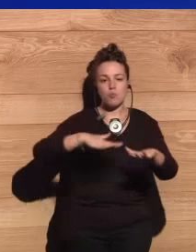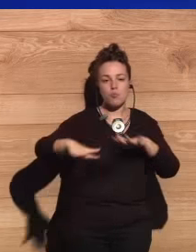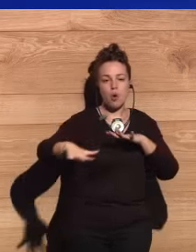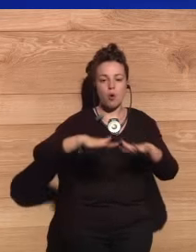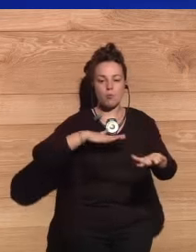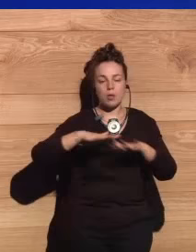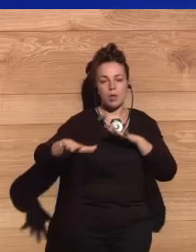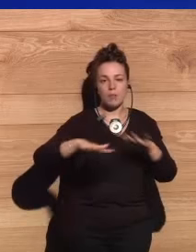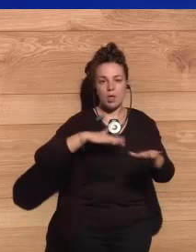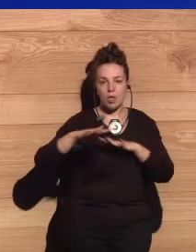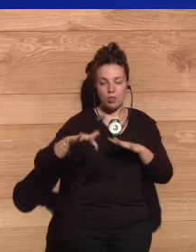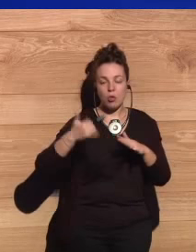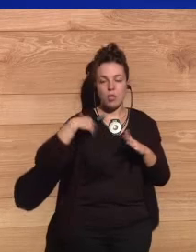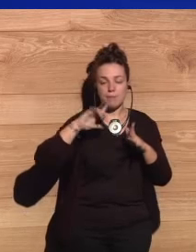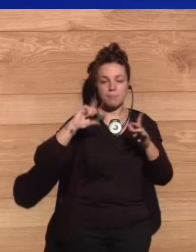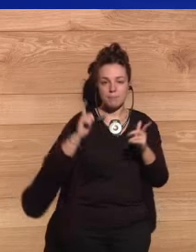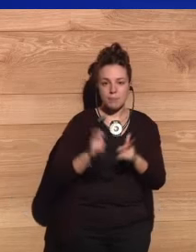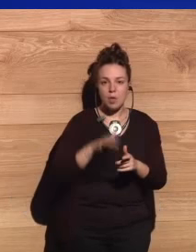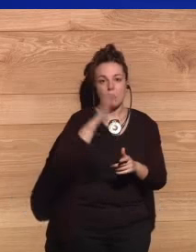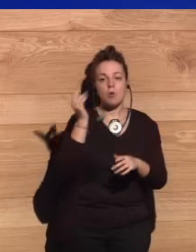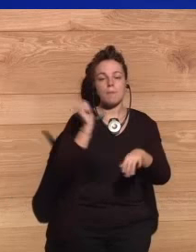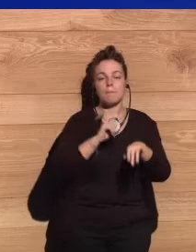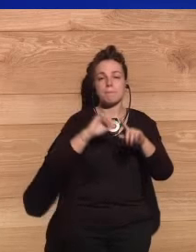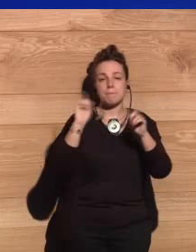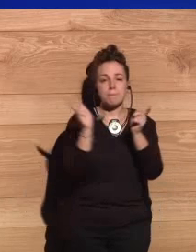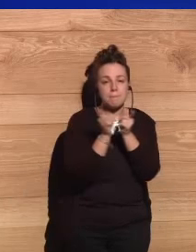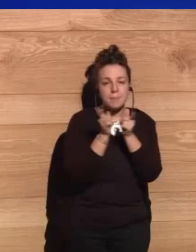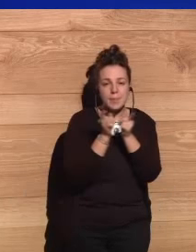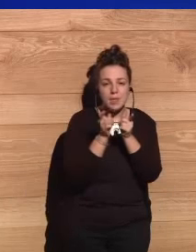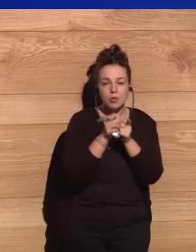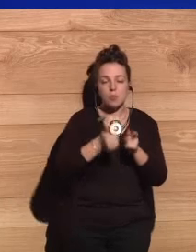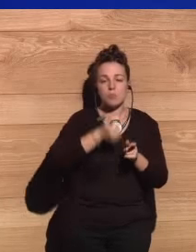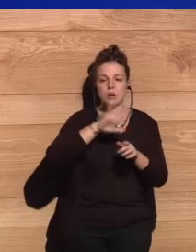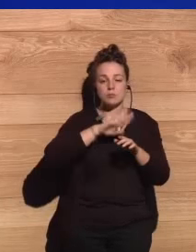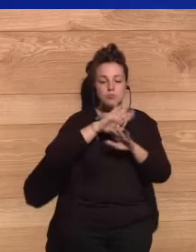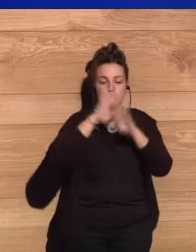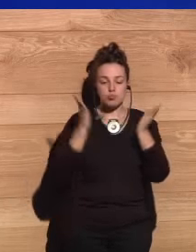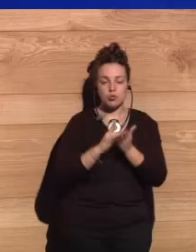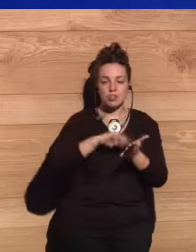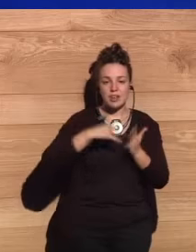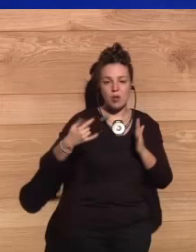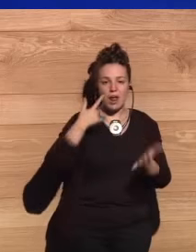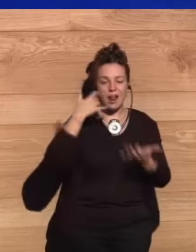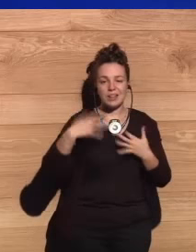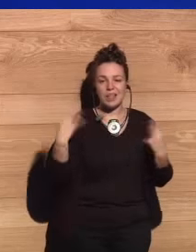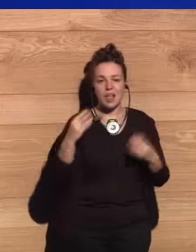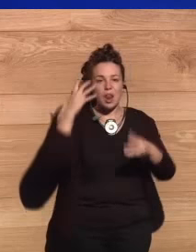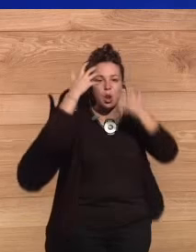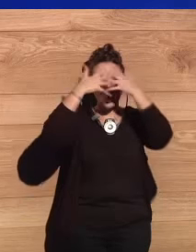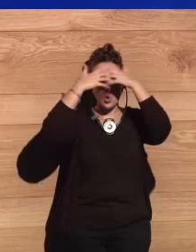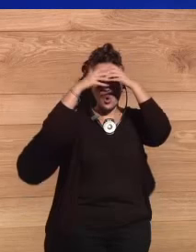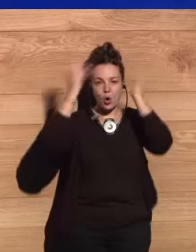en un movimiento hacia cada vez menos lo más pequeño, Lo que lleva al mundo de la tecnología adelante es la lógica